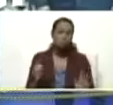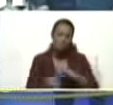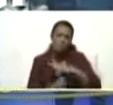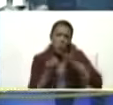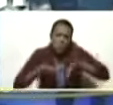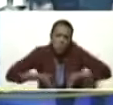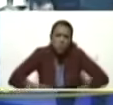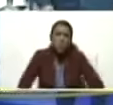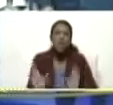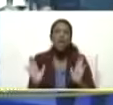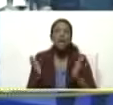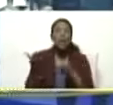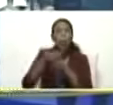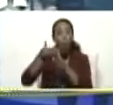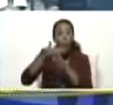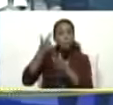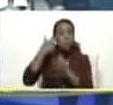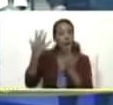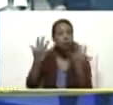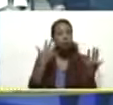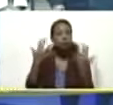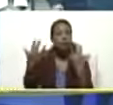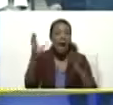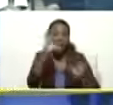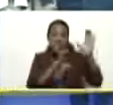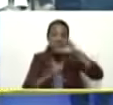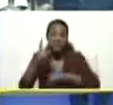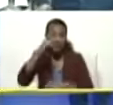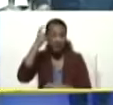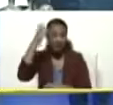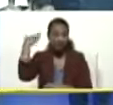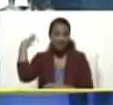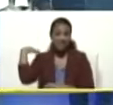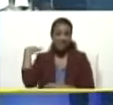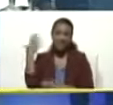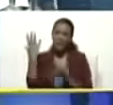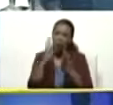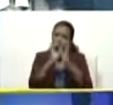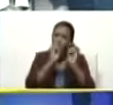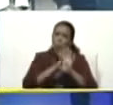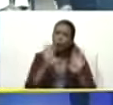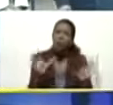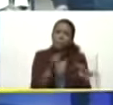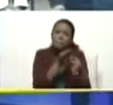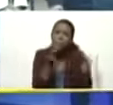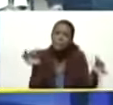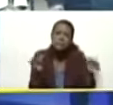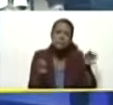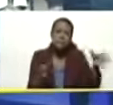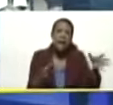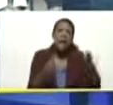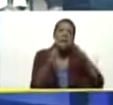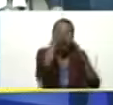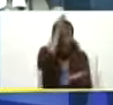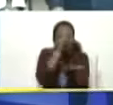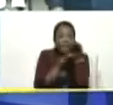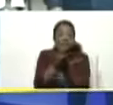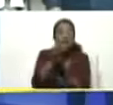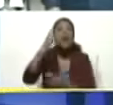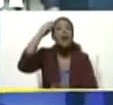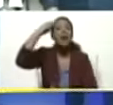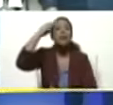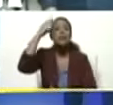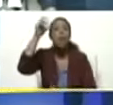Y creo que hay que combinar, como le decía ayer a la científica, de manera perfecta, la fe y la